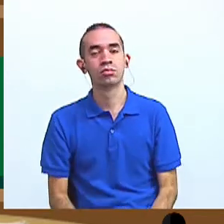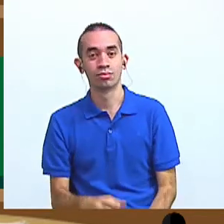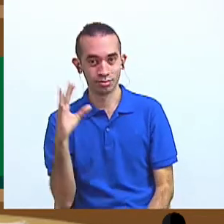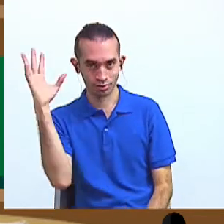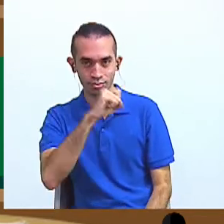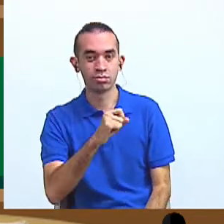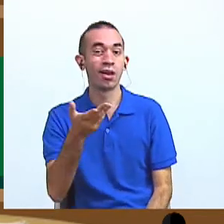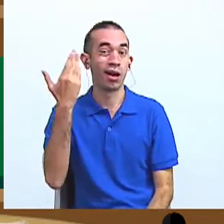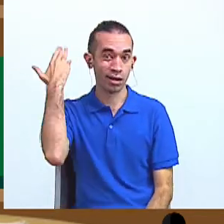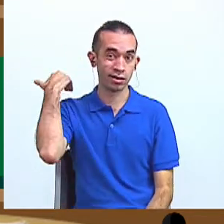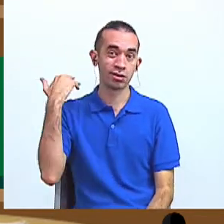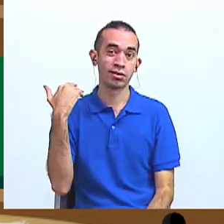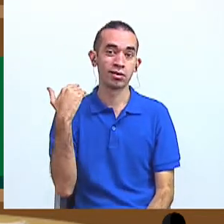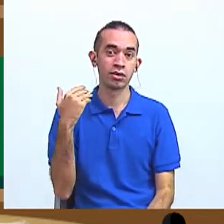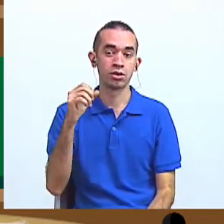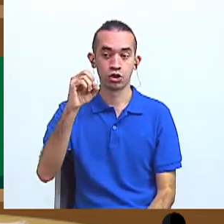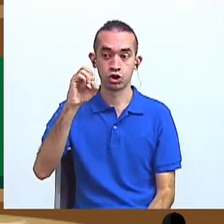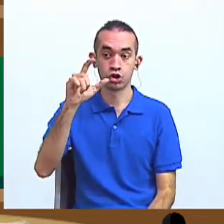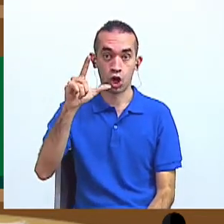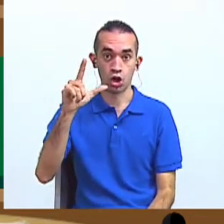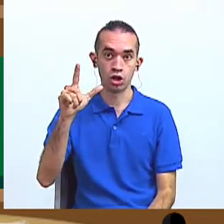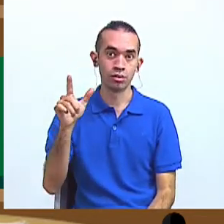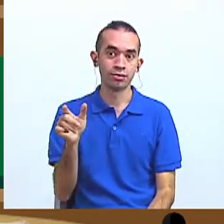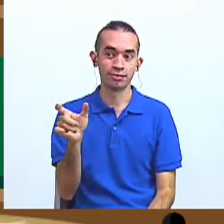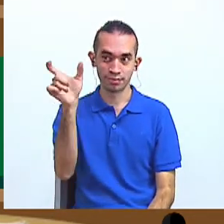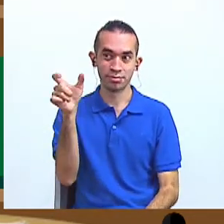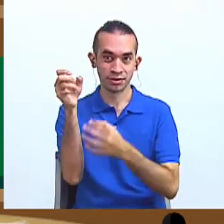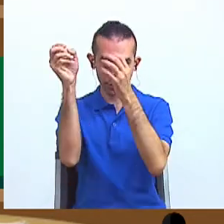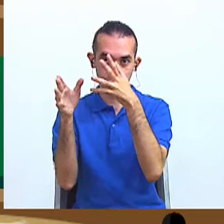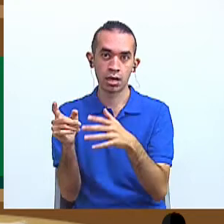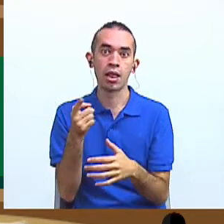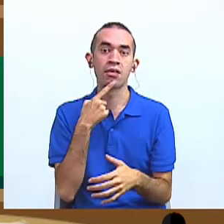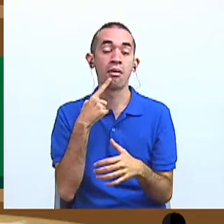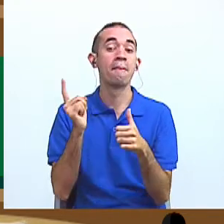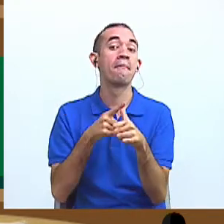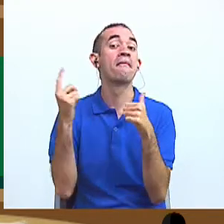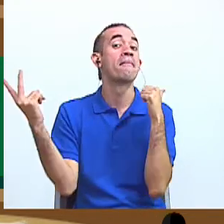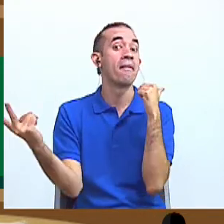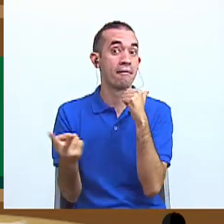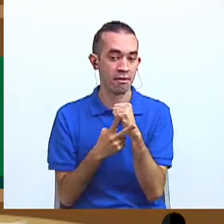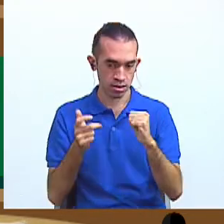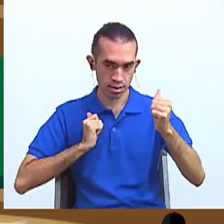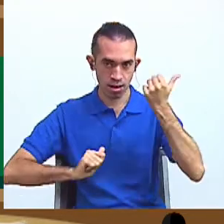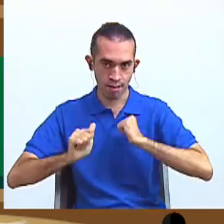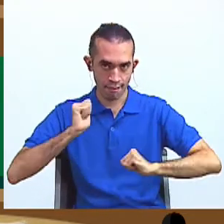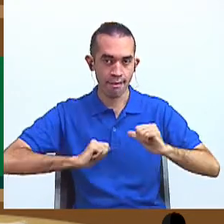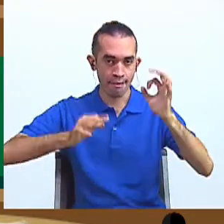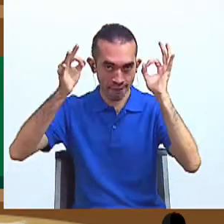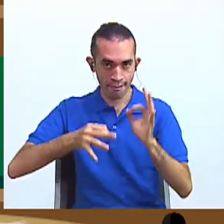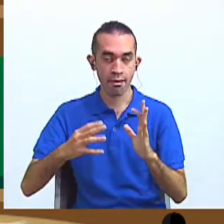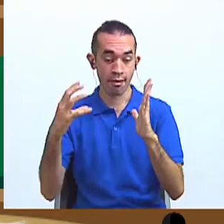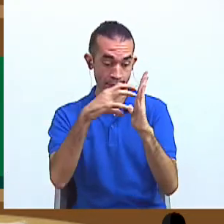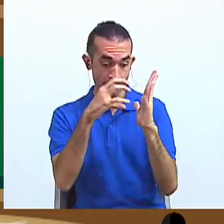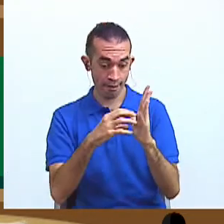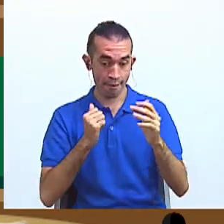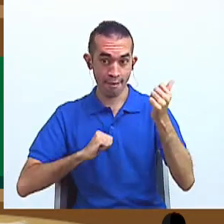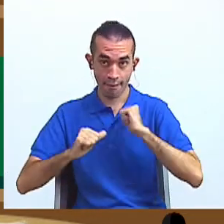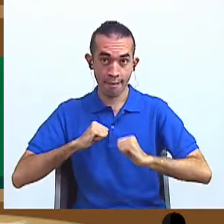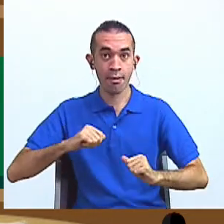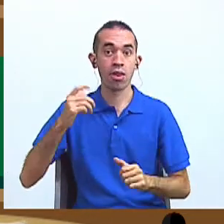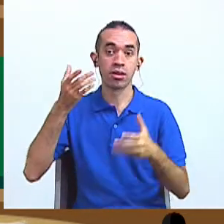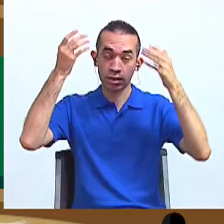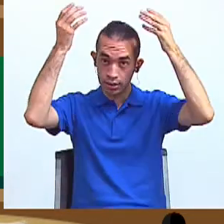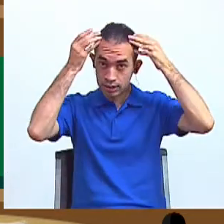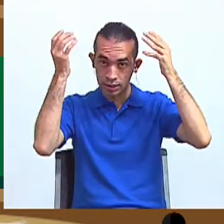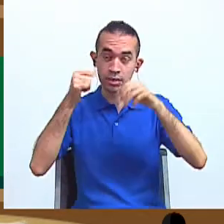programas anteriores, doña Sol nos comentó que la primera vez que salió la representación del cartero del rey, Tagore lo hizo en